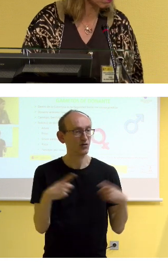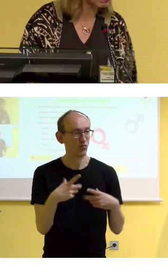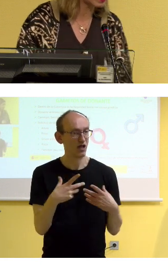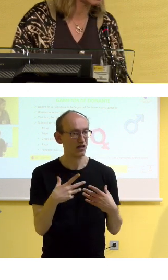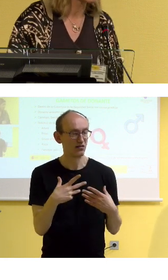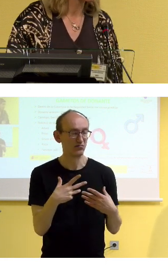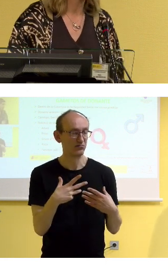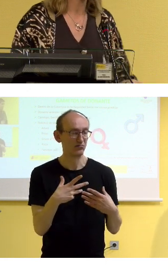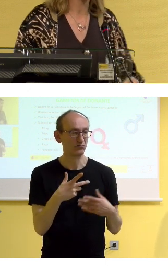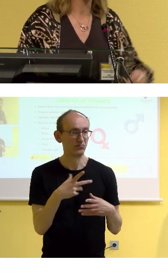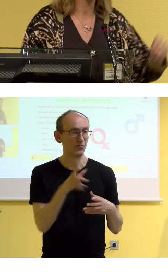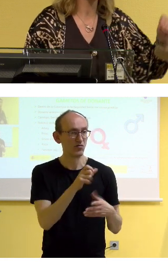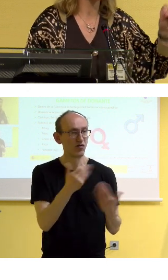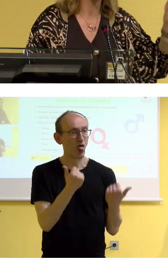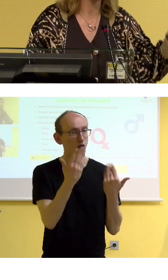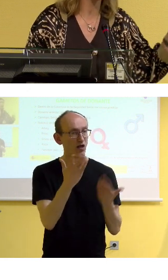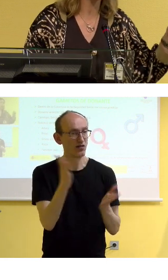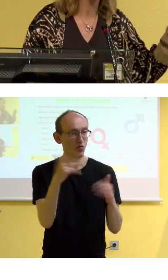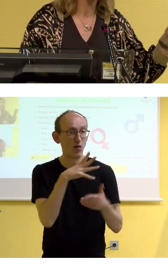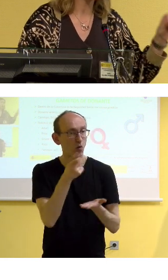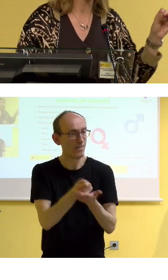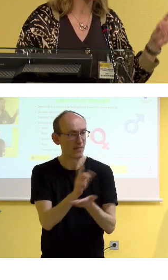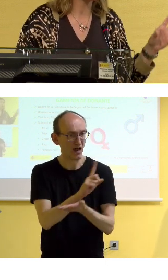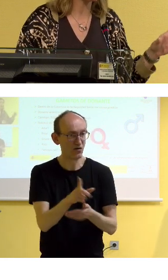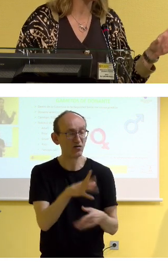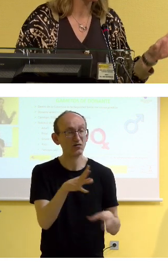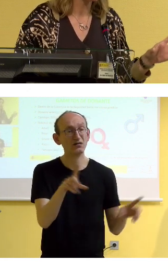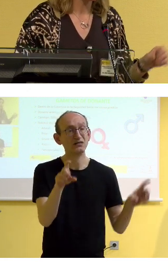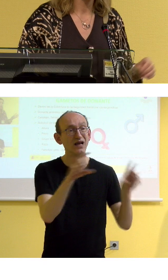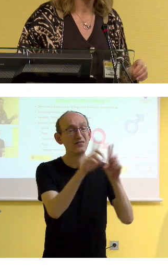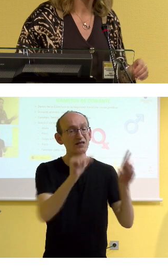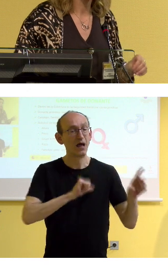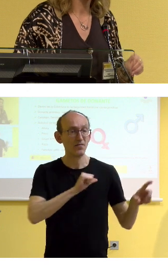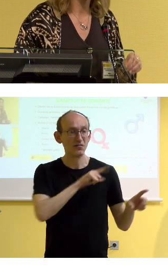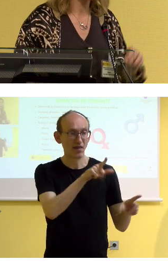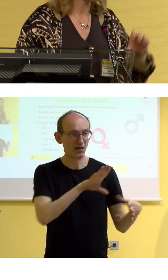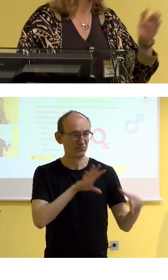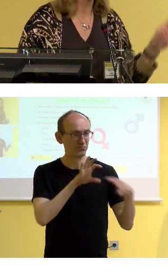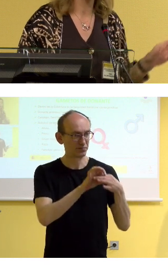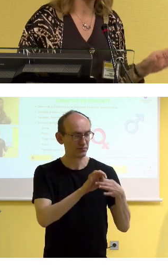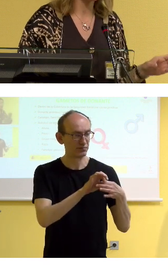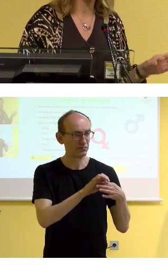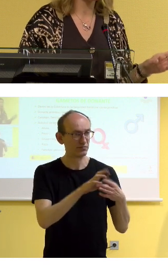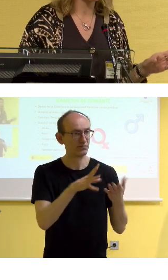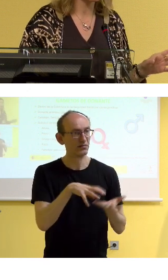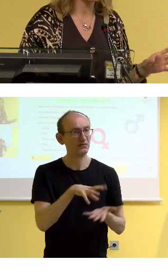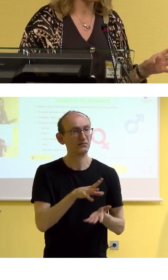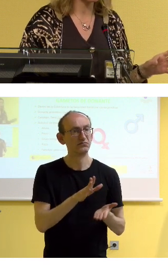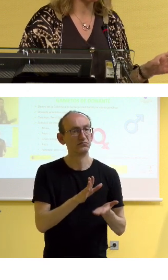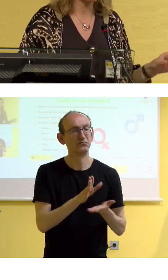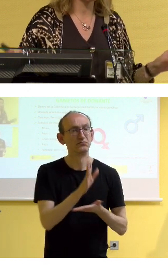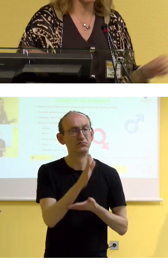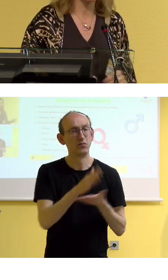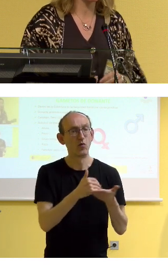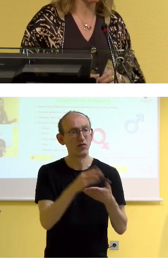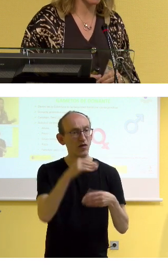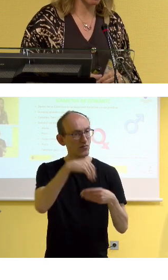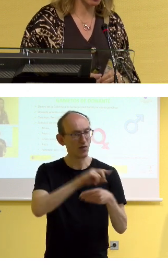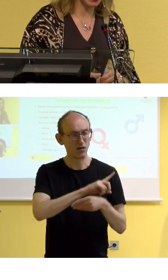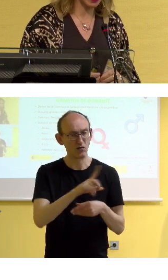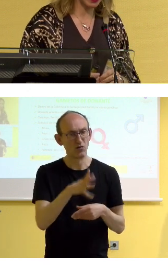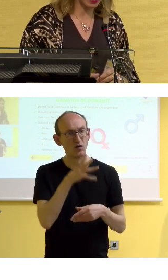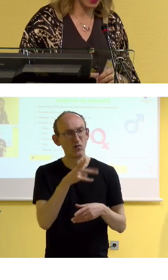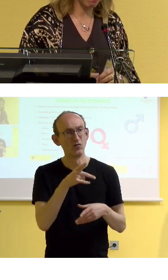paga, ¿vale? Entonces trabajamos con un banco que es privado, además no es de la comunidad, porque así esto elimina muchos riesgos